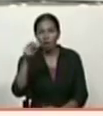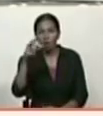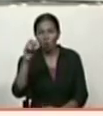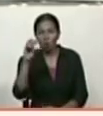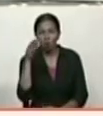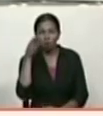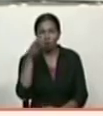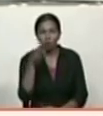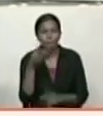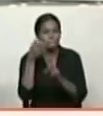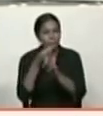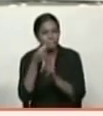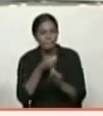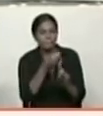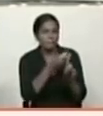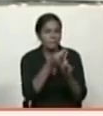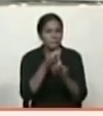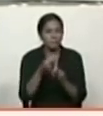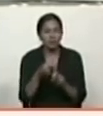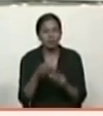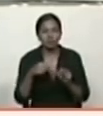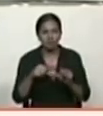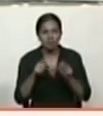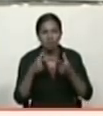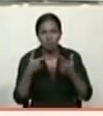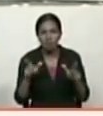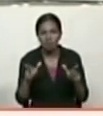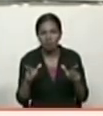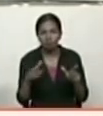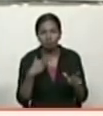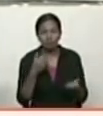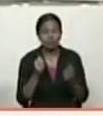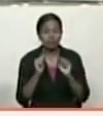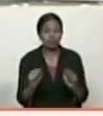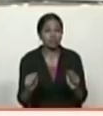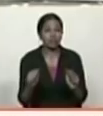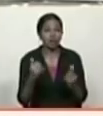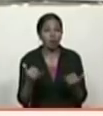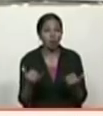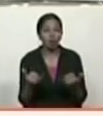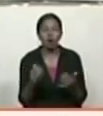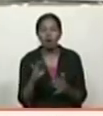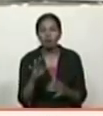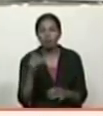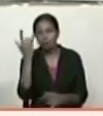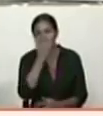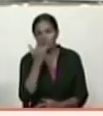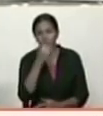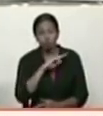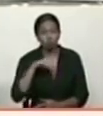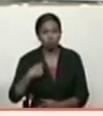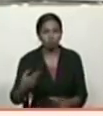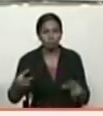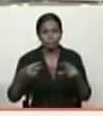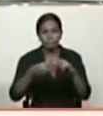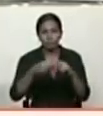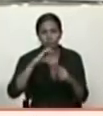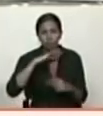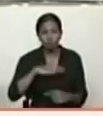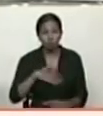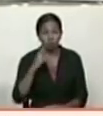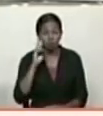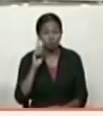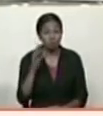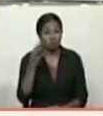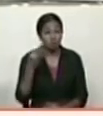dieron las batallas para liberar esos territorios y detener el avance del apartheid en África, tenemos lazos históricos y ellos reconocen